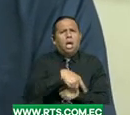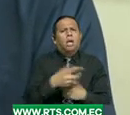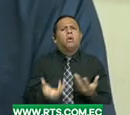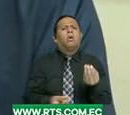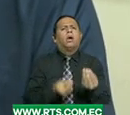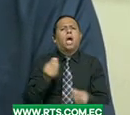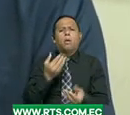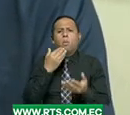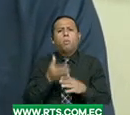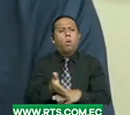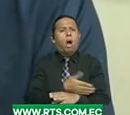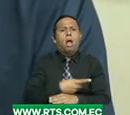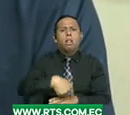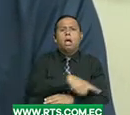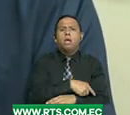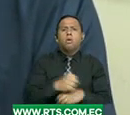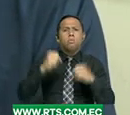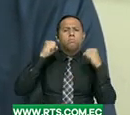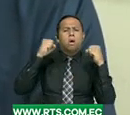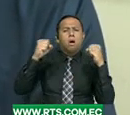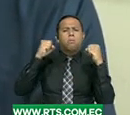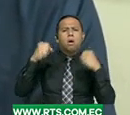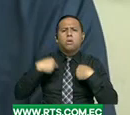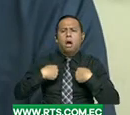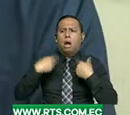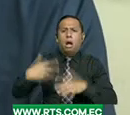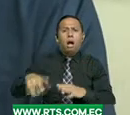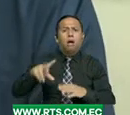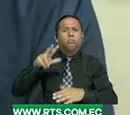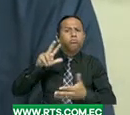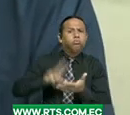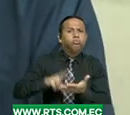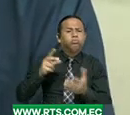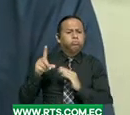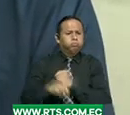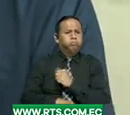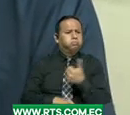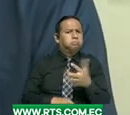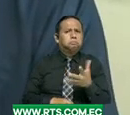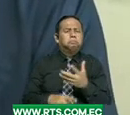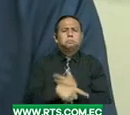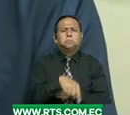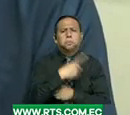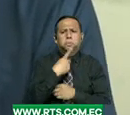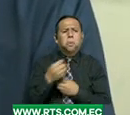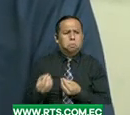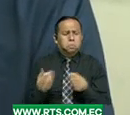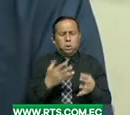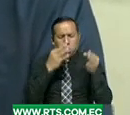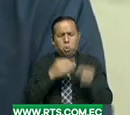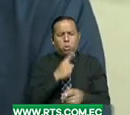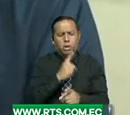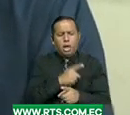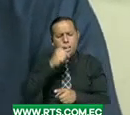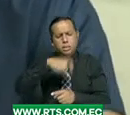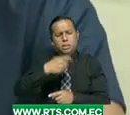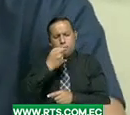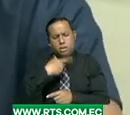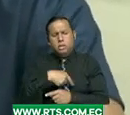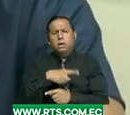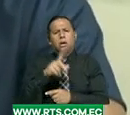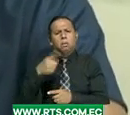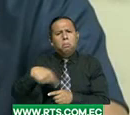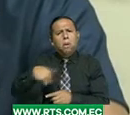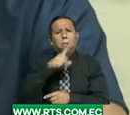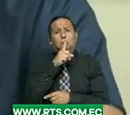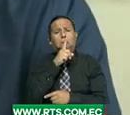pacientes, corre el riesgo de ser destituida esta autoridad. Y habría que analizar ahora qué pasa si el problema está en los directores de los hospitales,